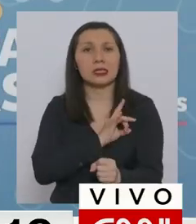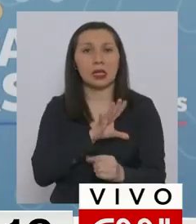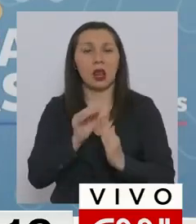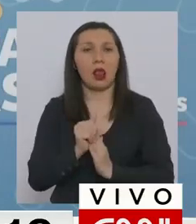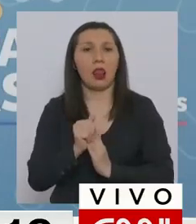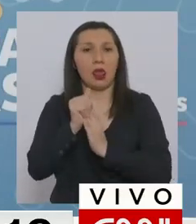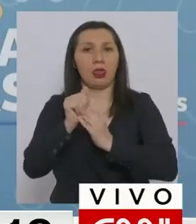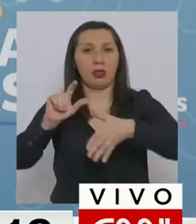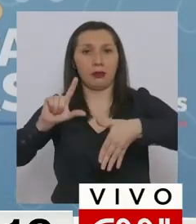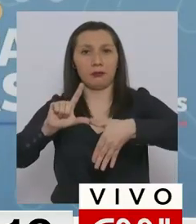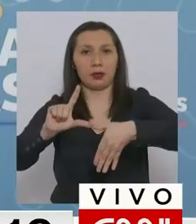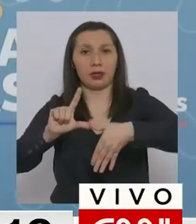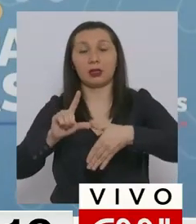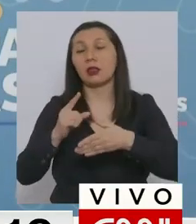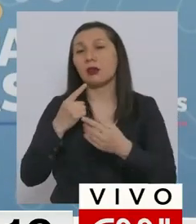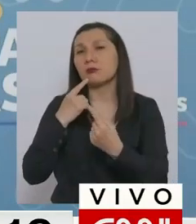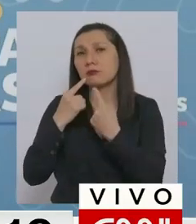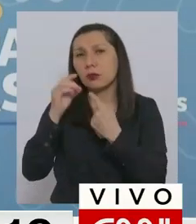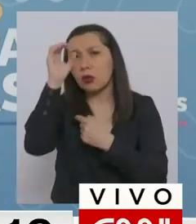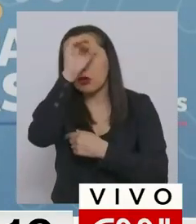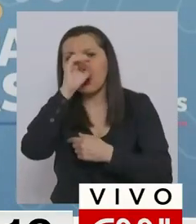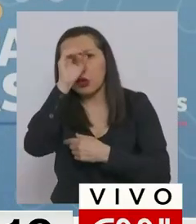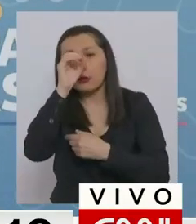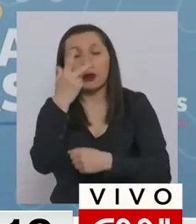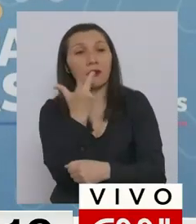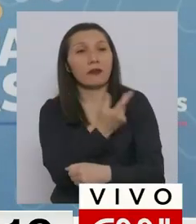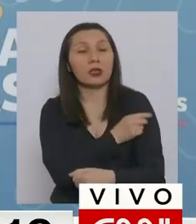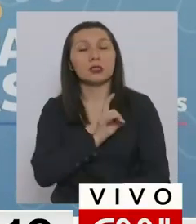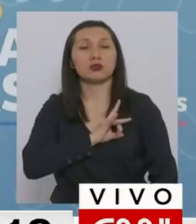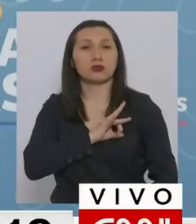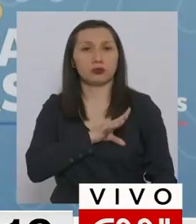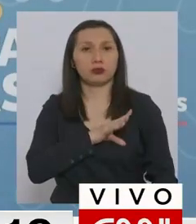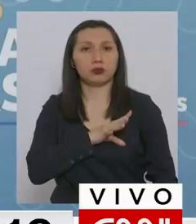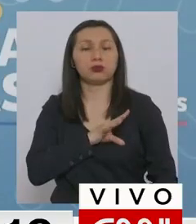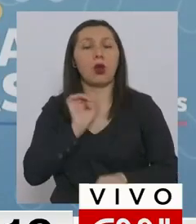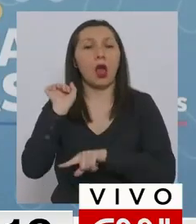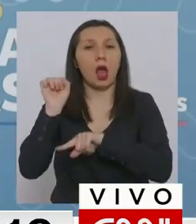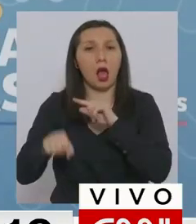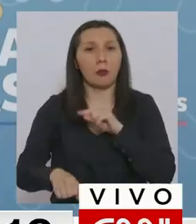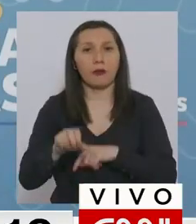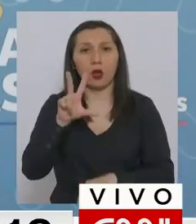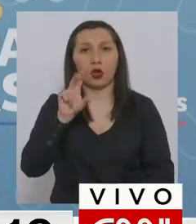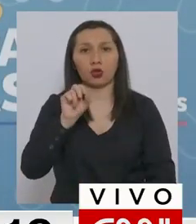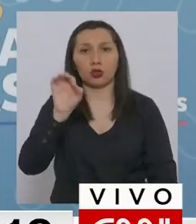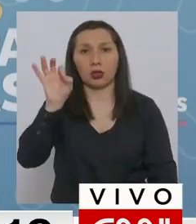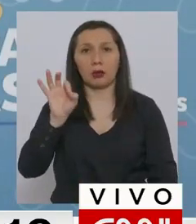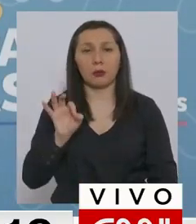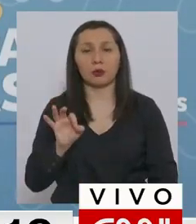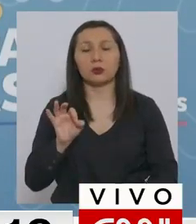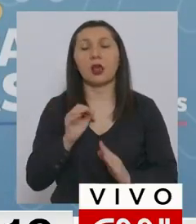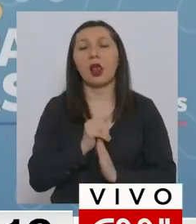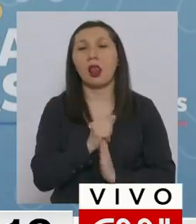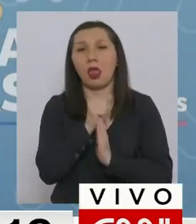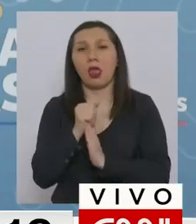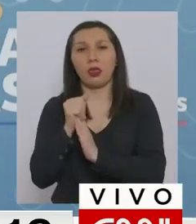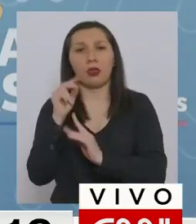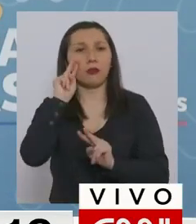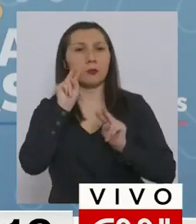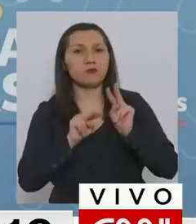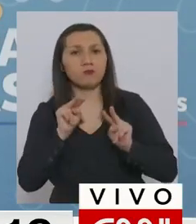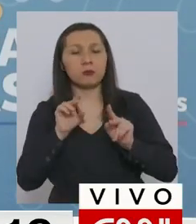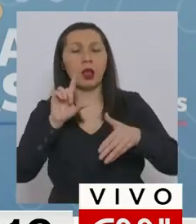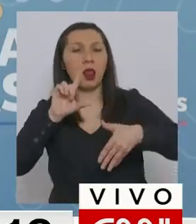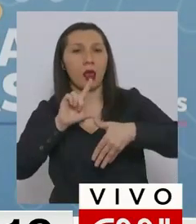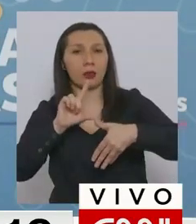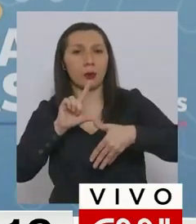que no sigan aumentando los casos en esas 3 comunas que ya nombré, Puyehue, Osorno y Calbuco. En